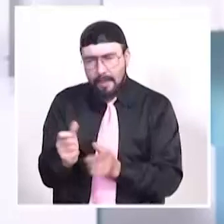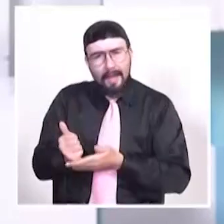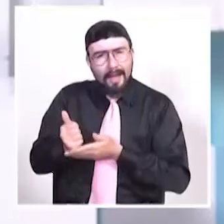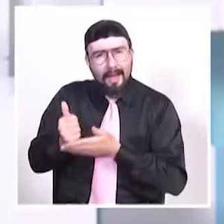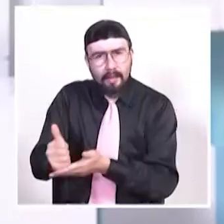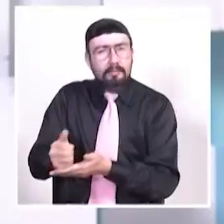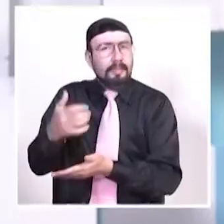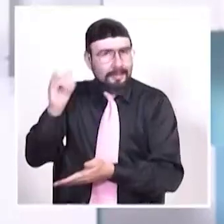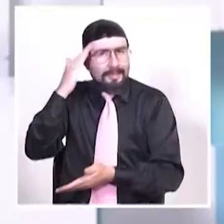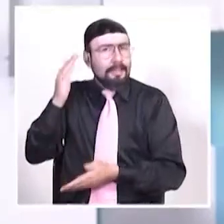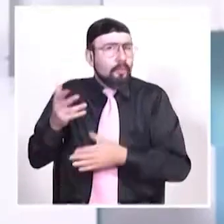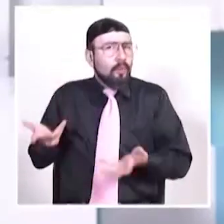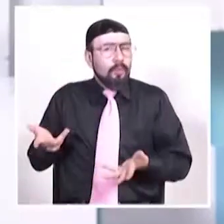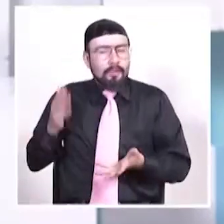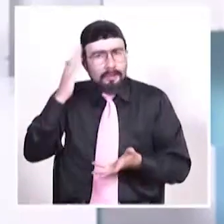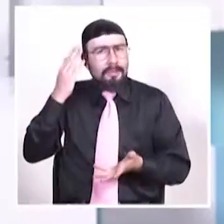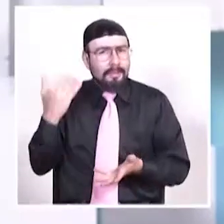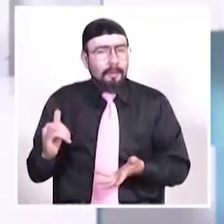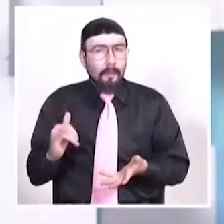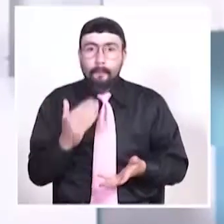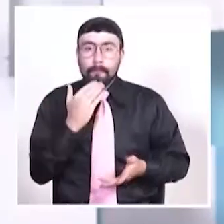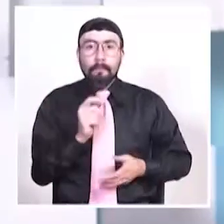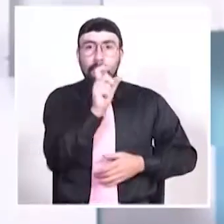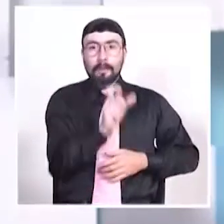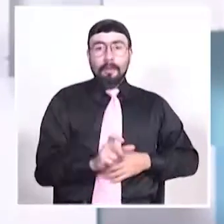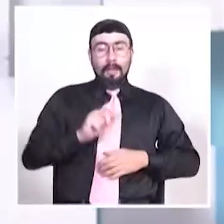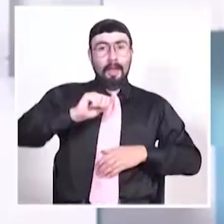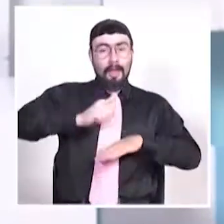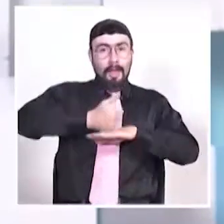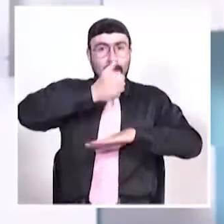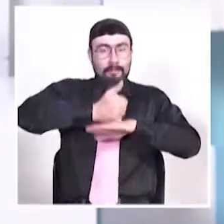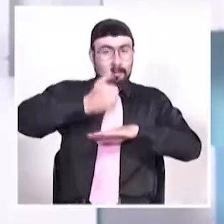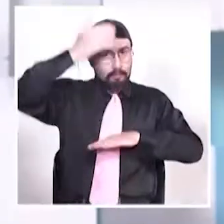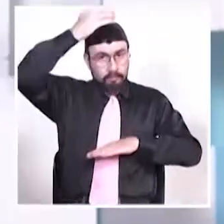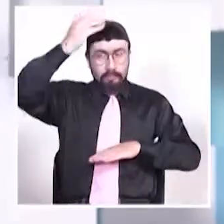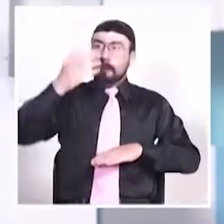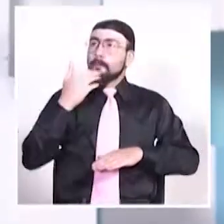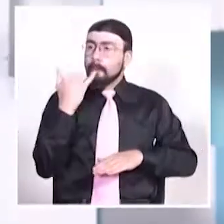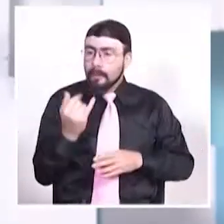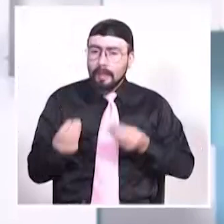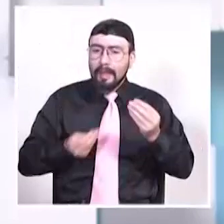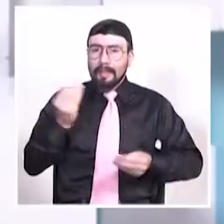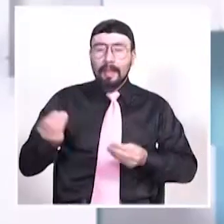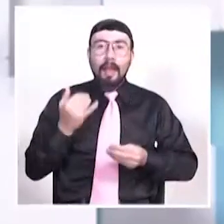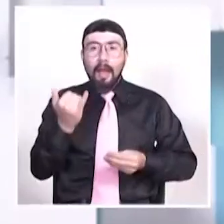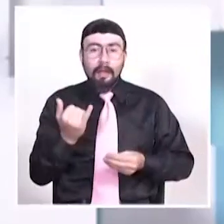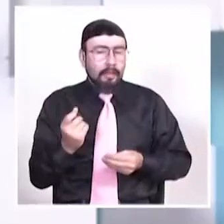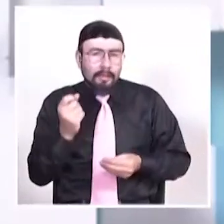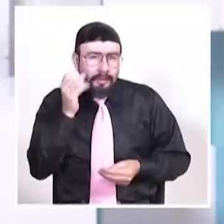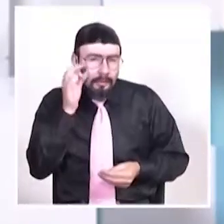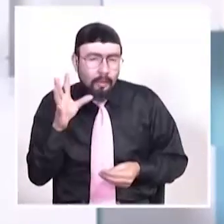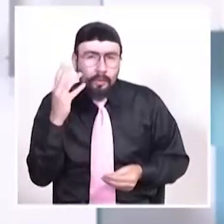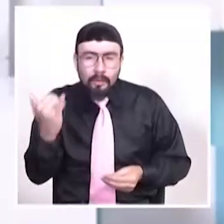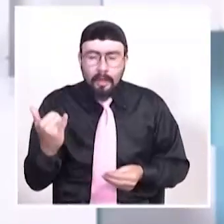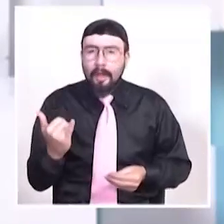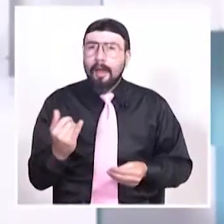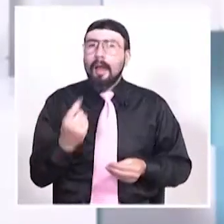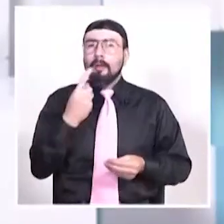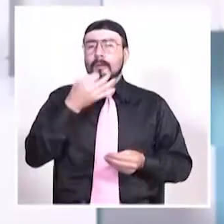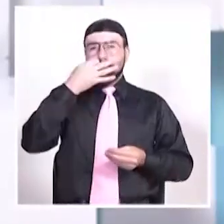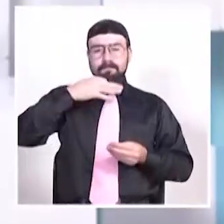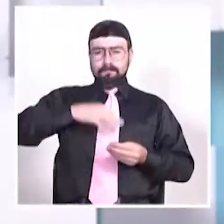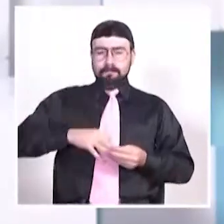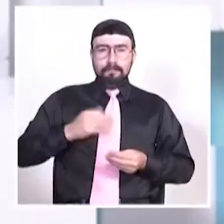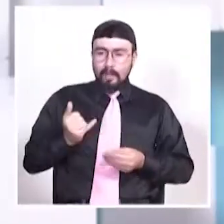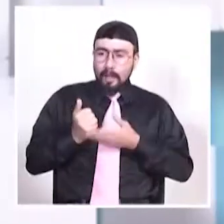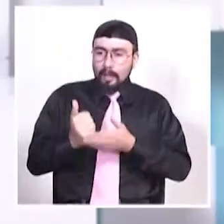Entonces, hay una auxiliar de enfermería que se encargará de las vías periféricas, de canalizar al paciente. Hay